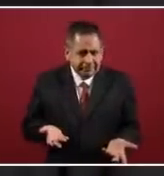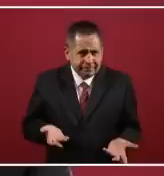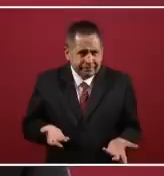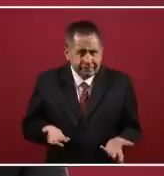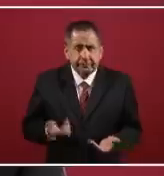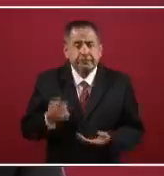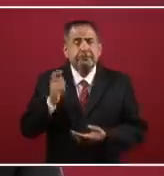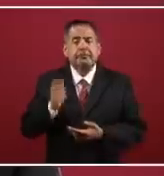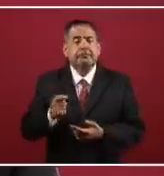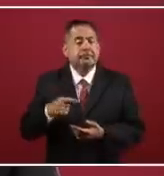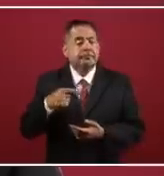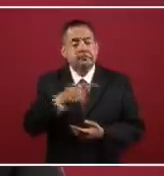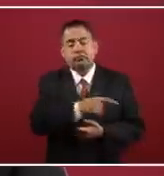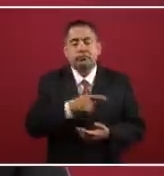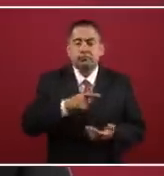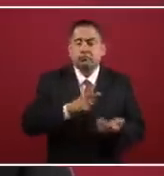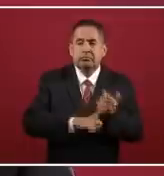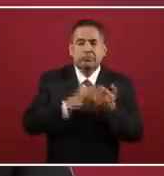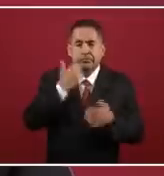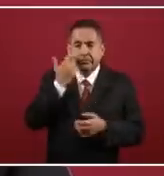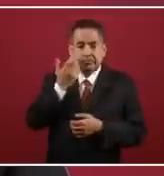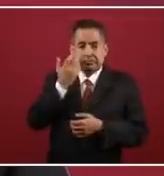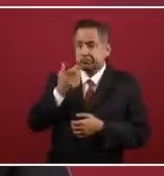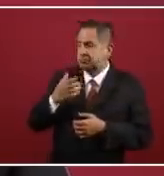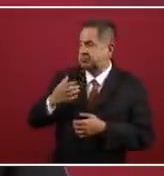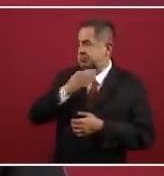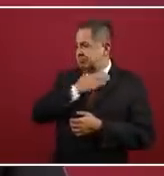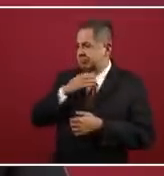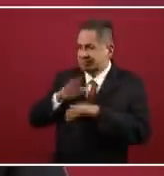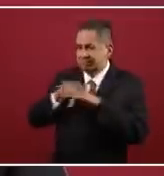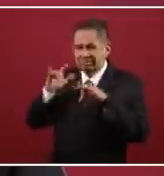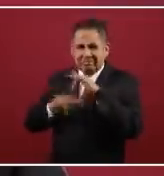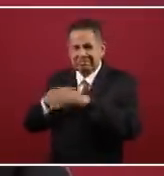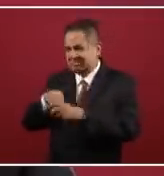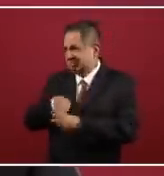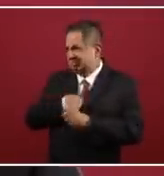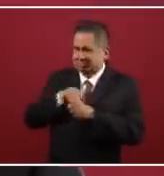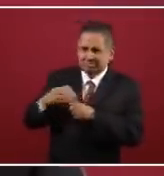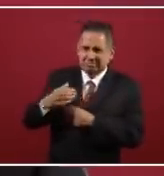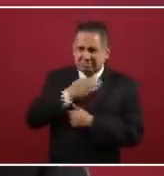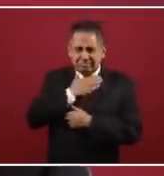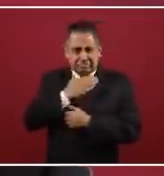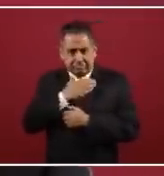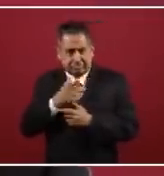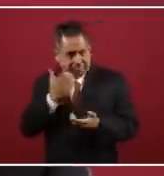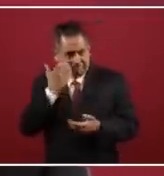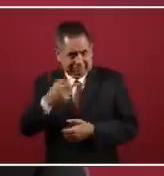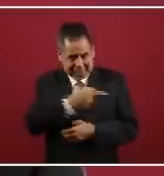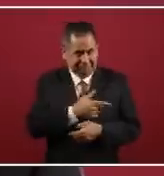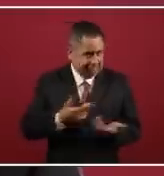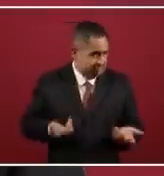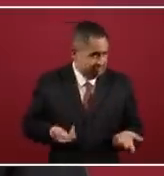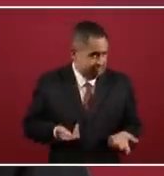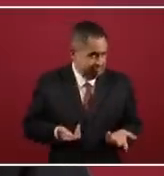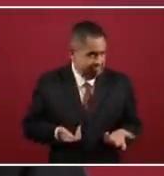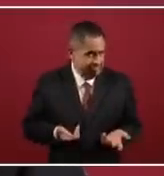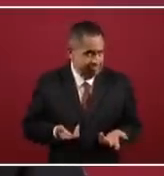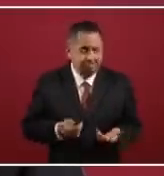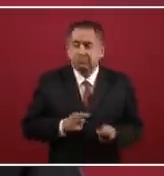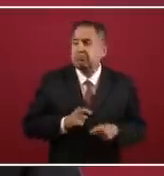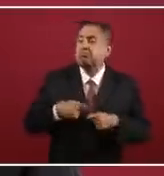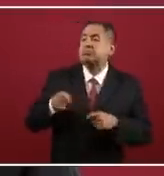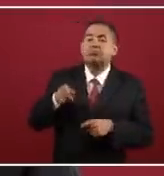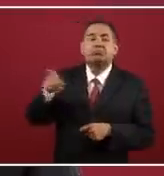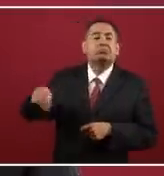haya saturación de más en el aeropuerto, ¿sí?, y nos echen la